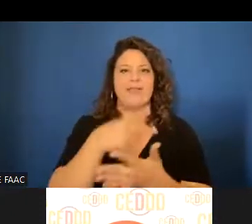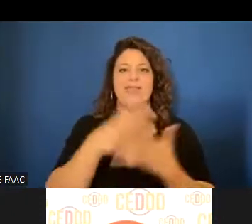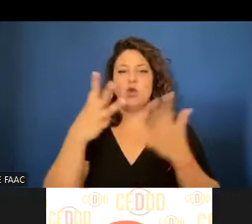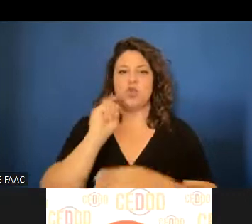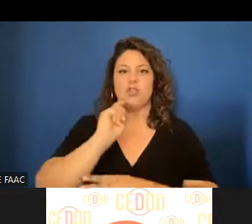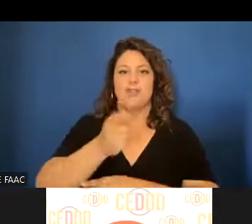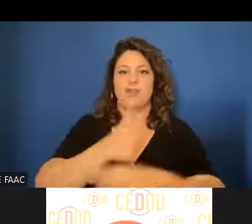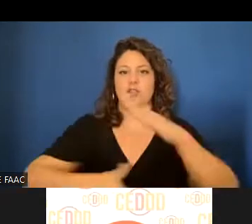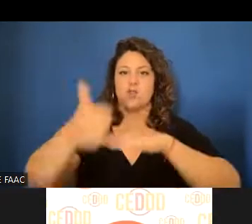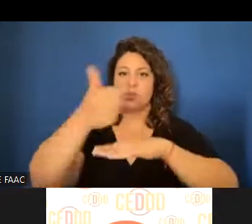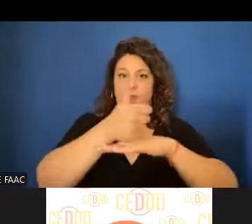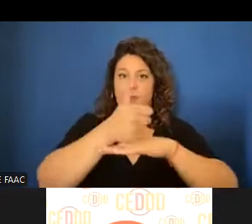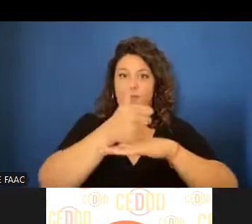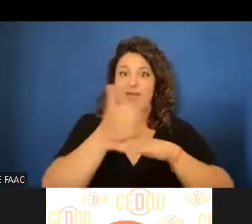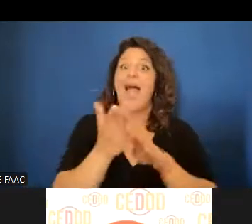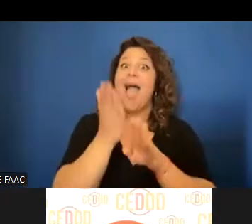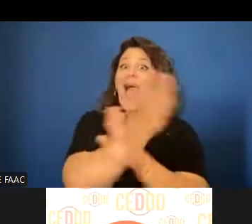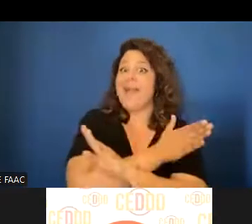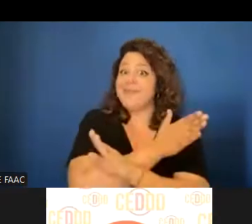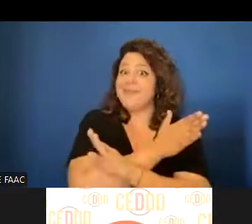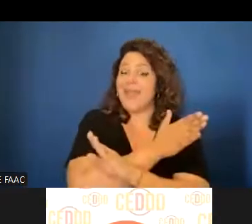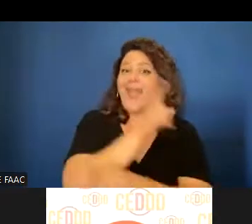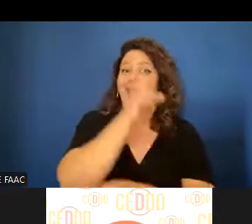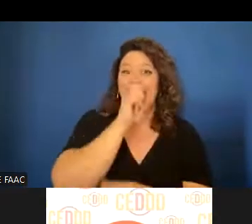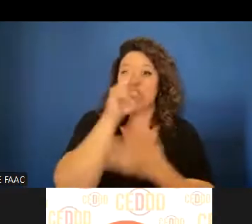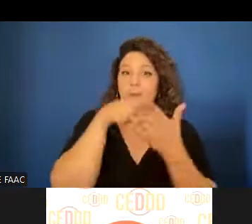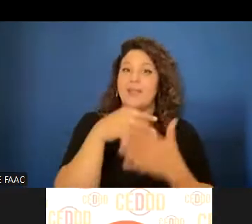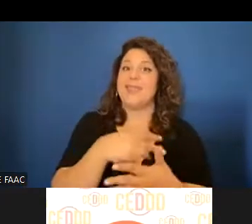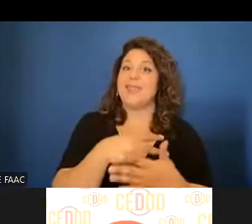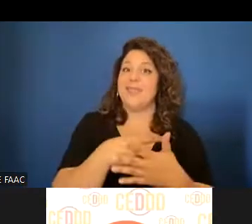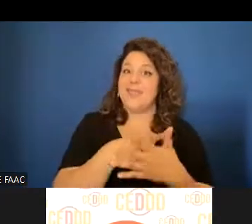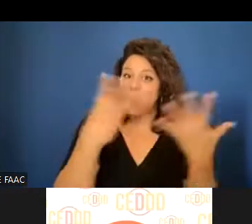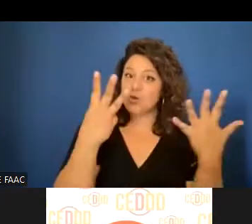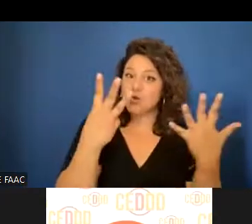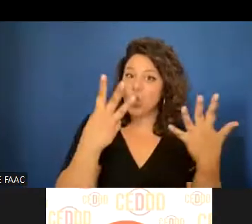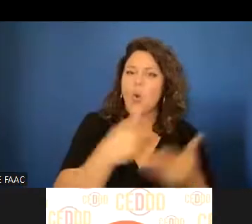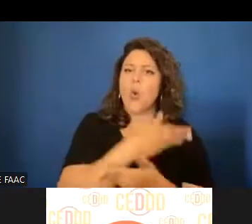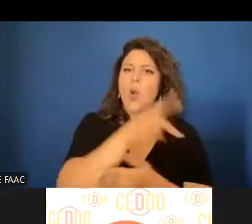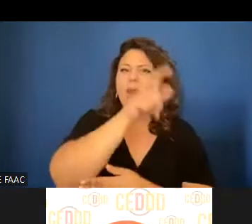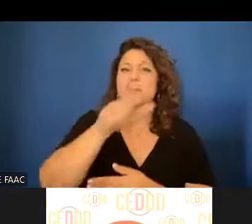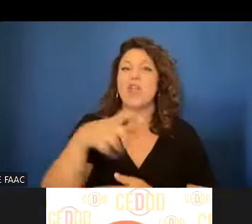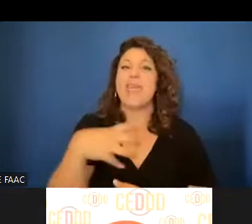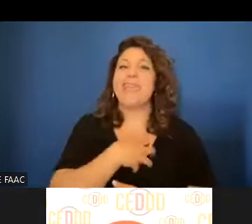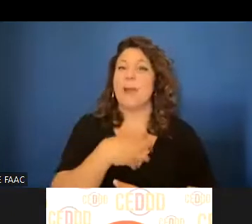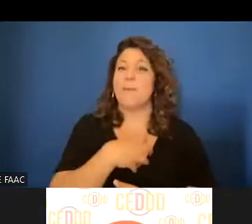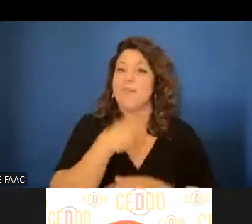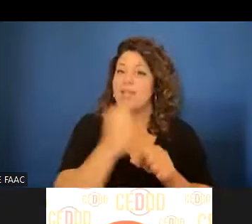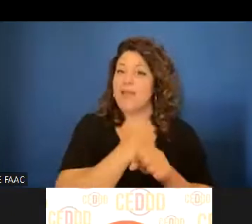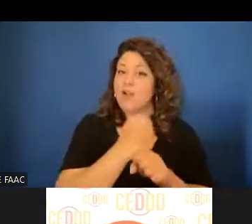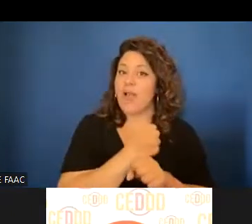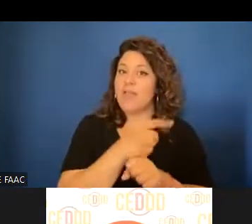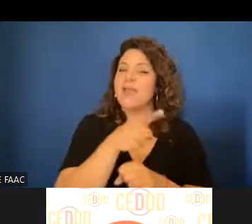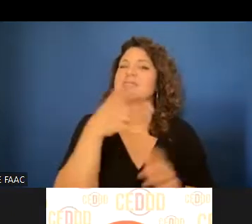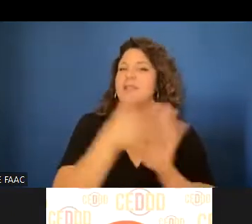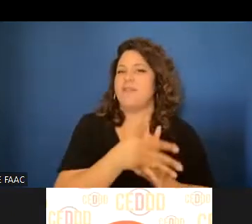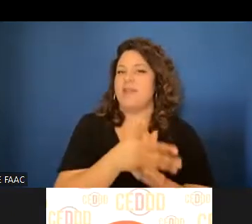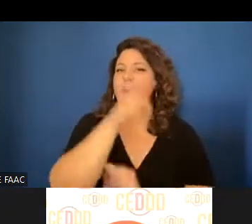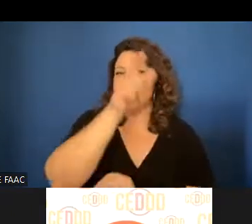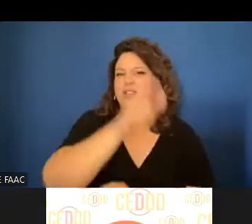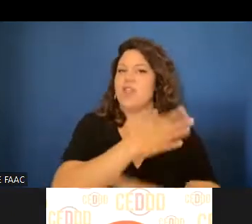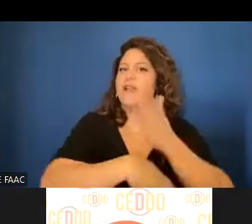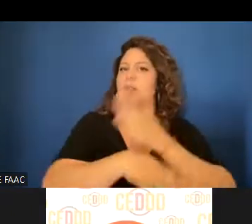consideró que era un despido de larga duración y lo comparaba con la discapacidad. Y entiendo que lo que hace el Estado es un